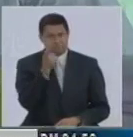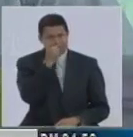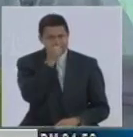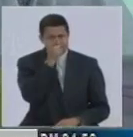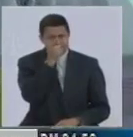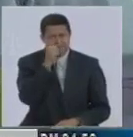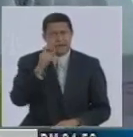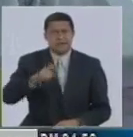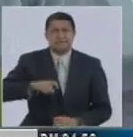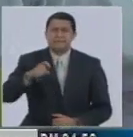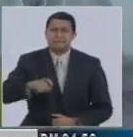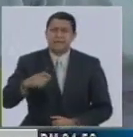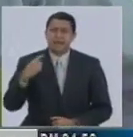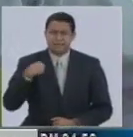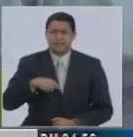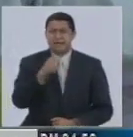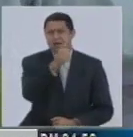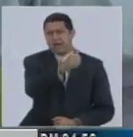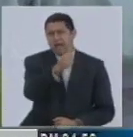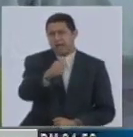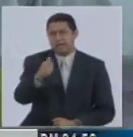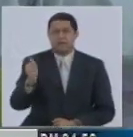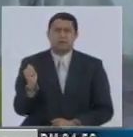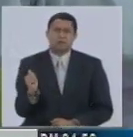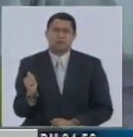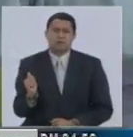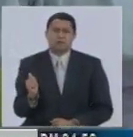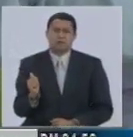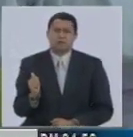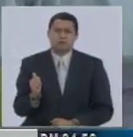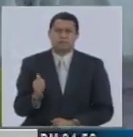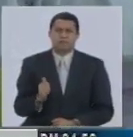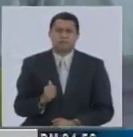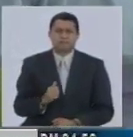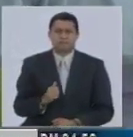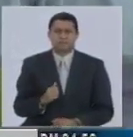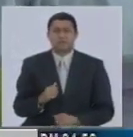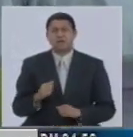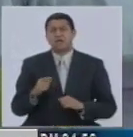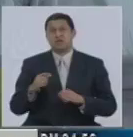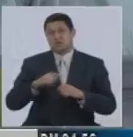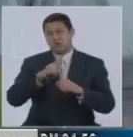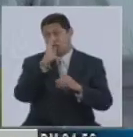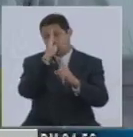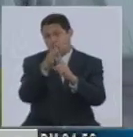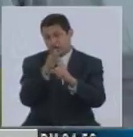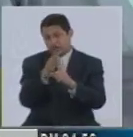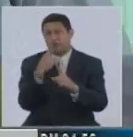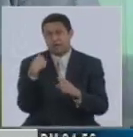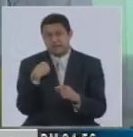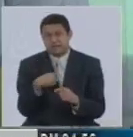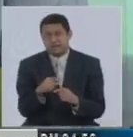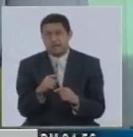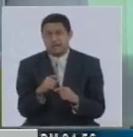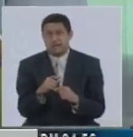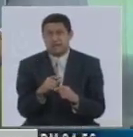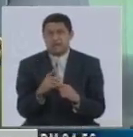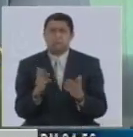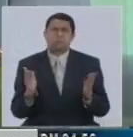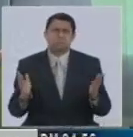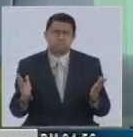las necesidades que, bueno, que cada persona necesita, ¿sí? Y los objetivos que ella esté planteada, de manera de que,